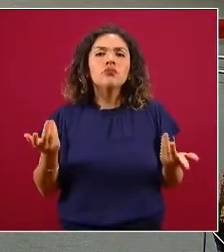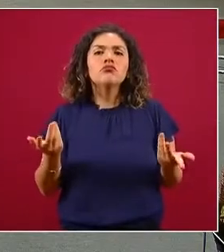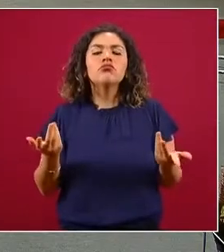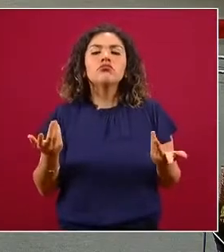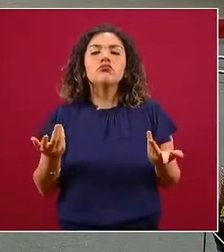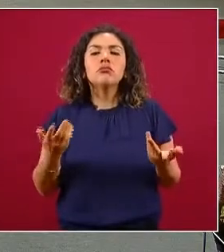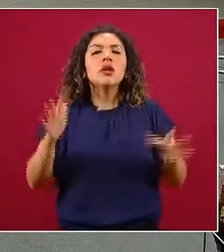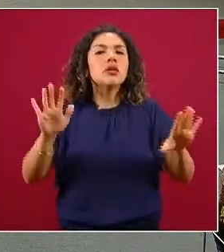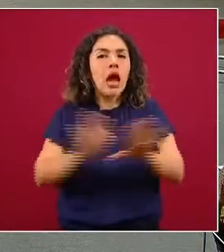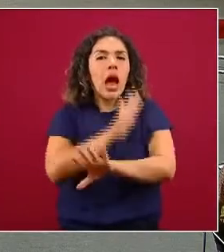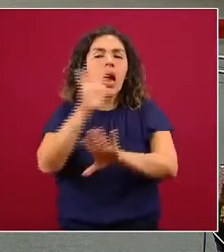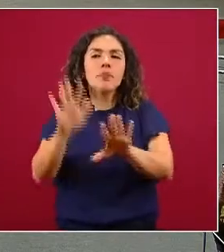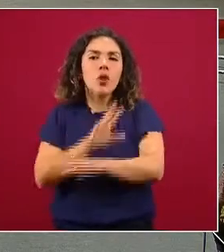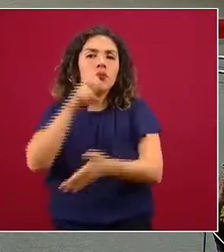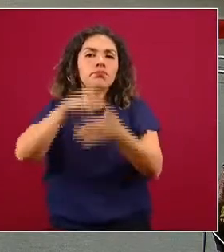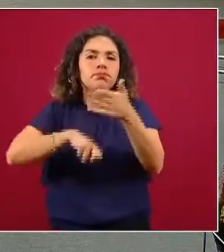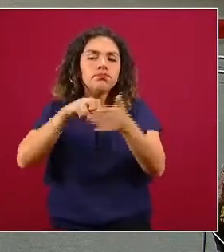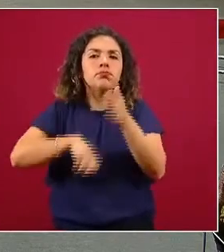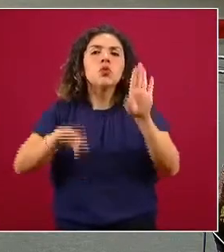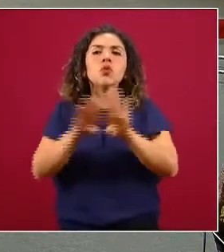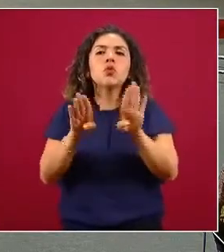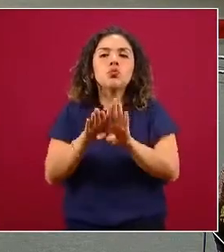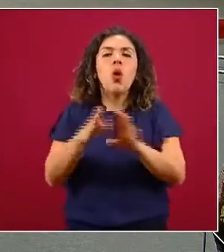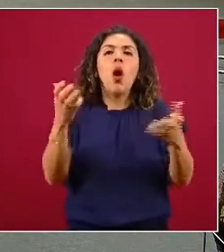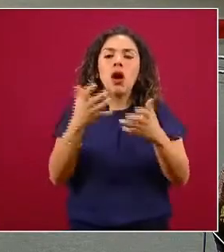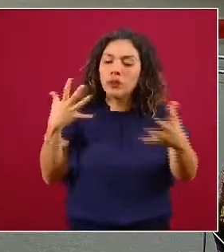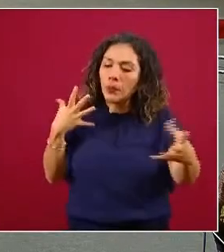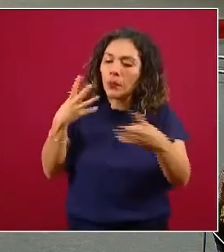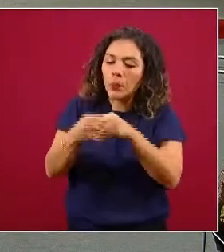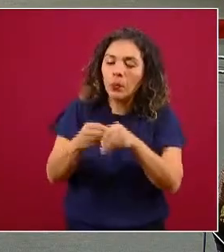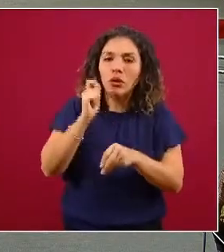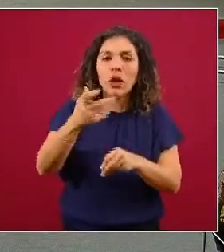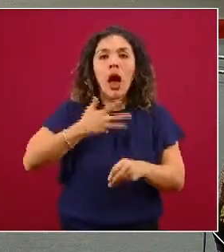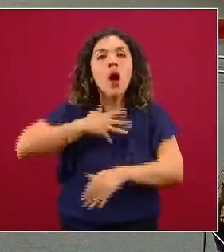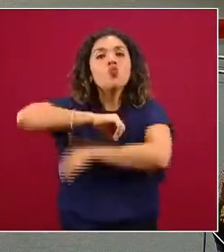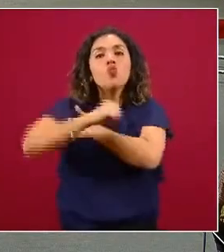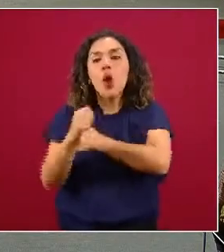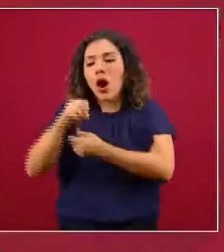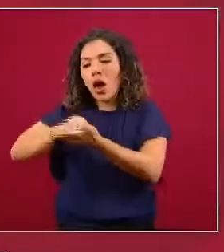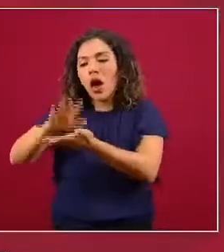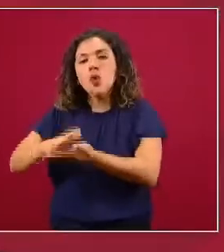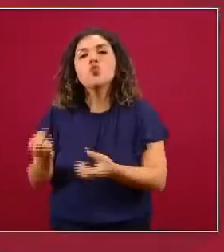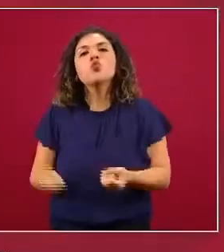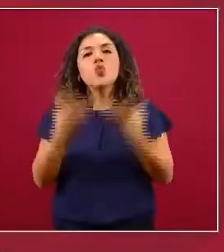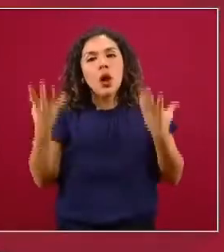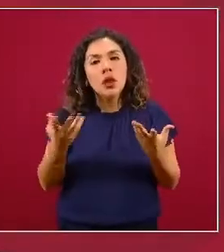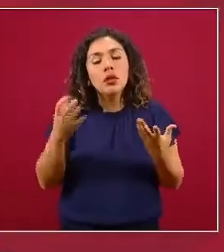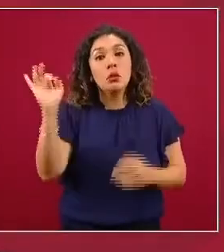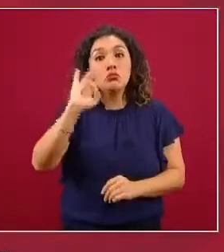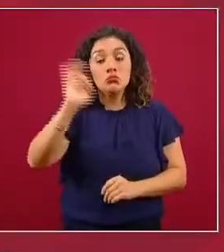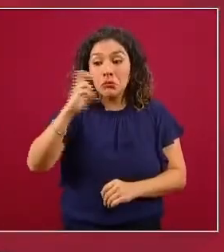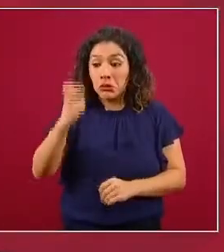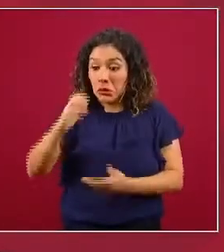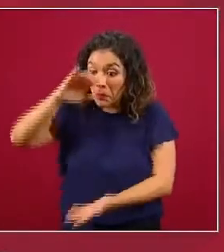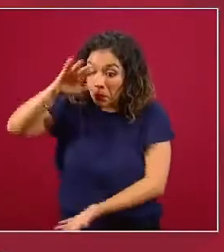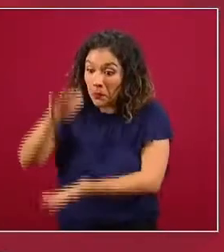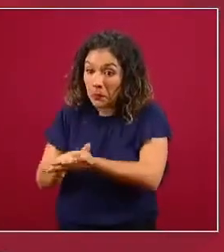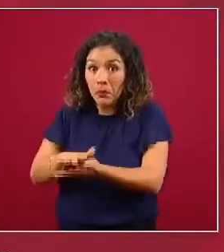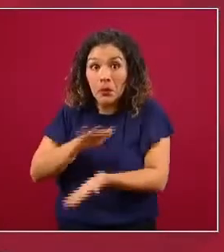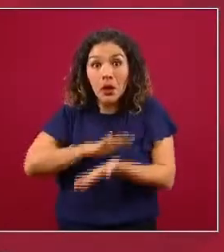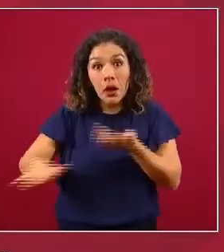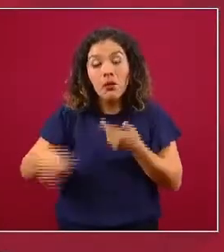la actualizamos simplemente de las que llevamos hechas, cuánto nos quedan en reserva, y por supuesto cuando esa reserva se va